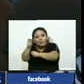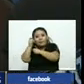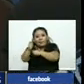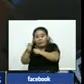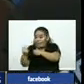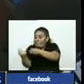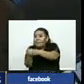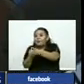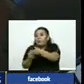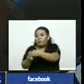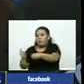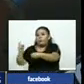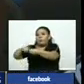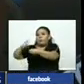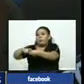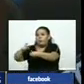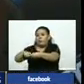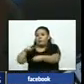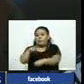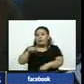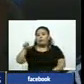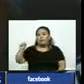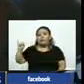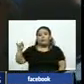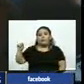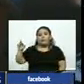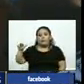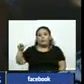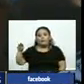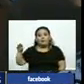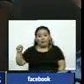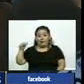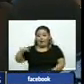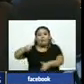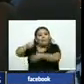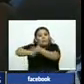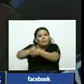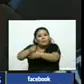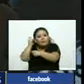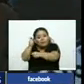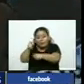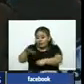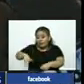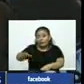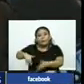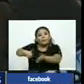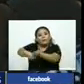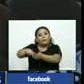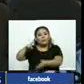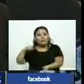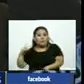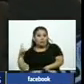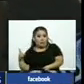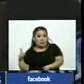sindicato Citramsat, Sindicato de Trabajadores de la Alcaldía Municipal de Santa Tecla, y que deben de proporcionársele a